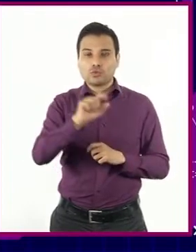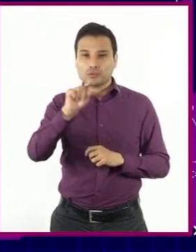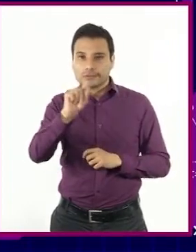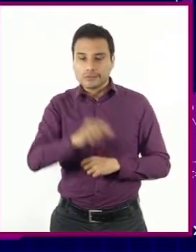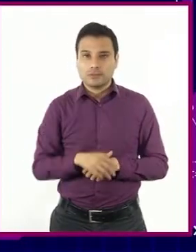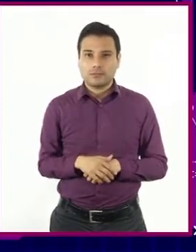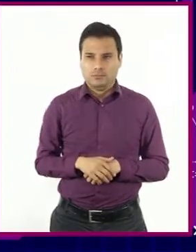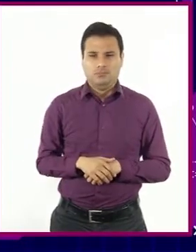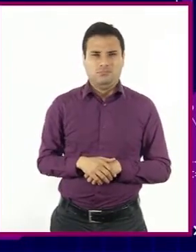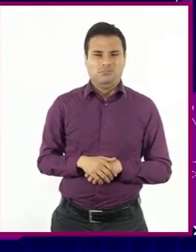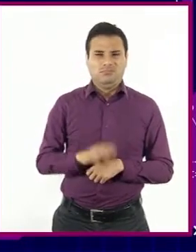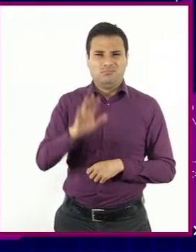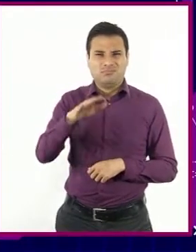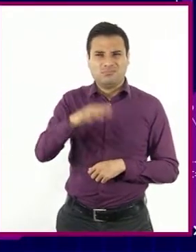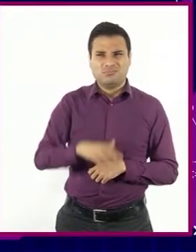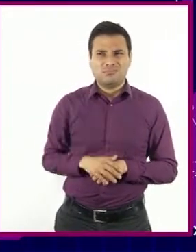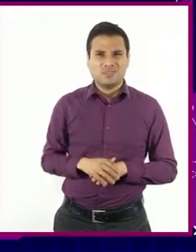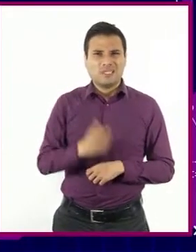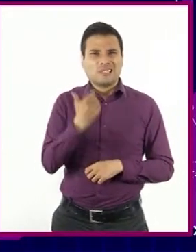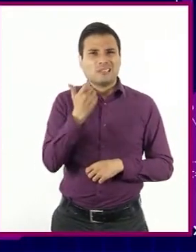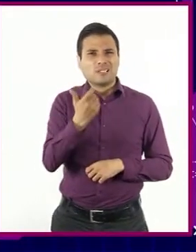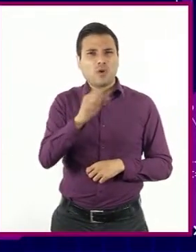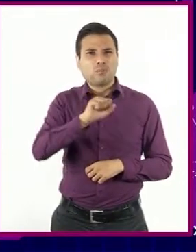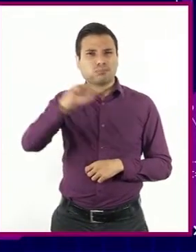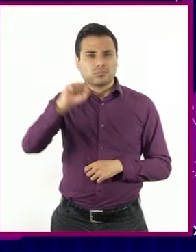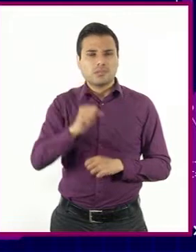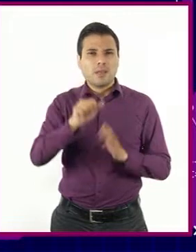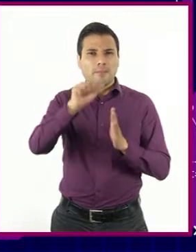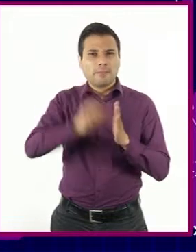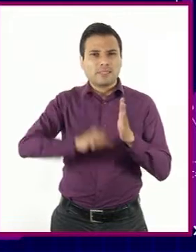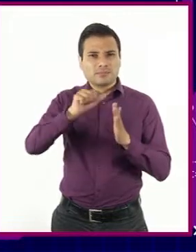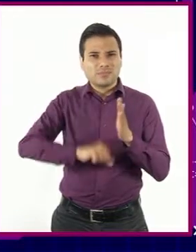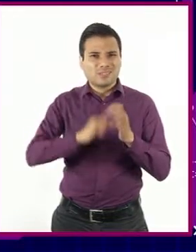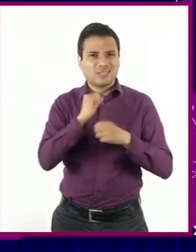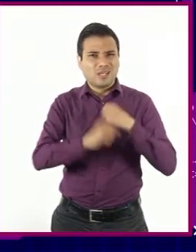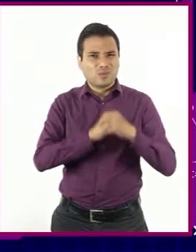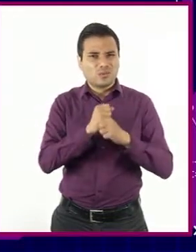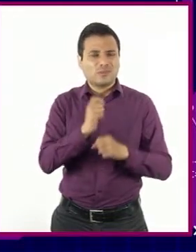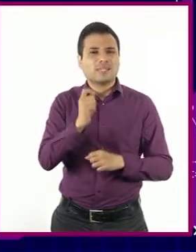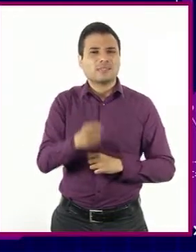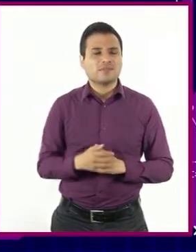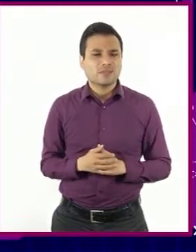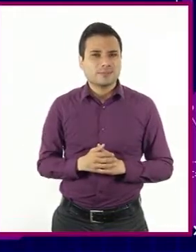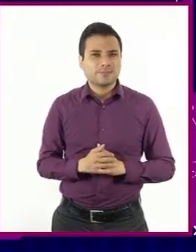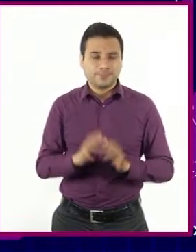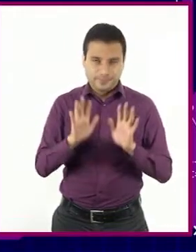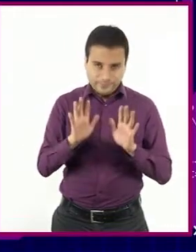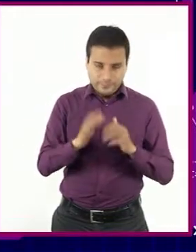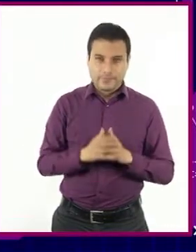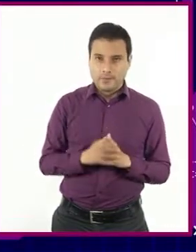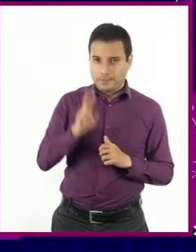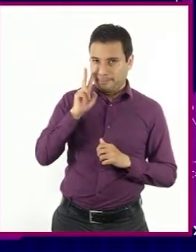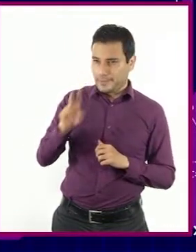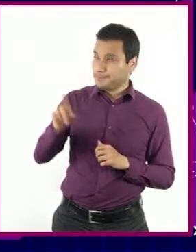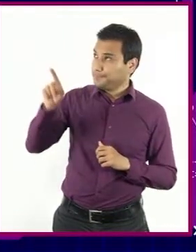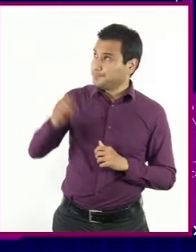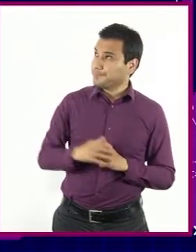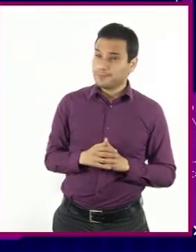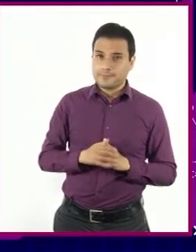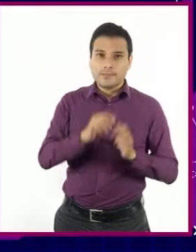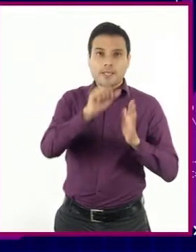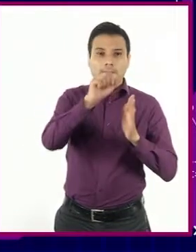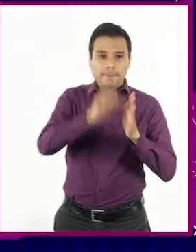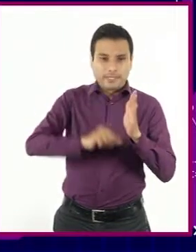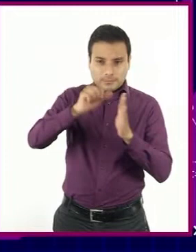¿a qué se refiere con inflación mensual anualizada? Se refiere a que se muestra la información por